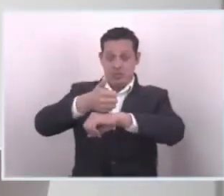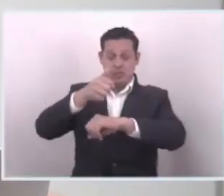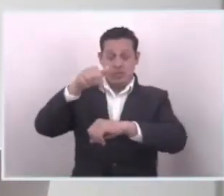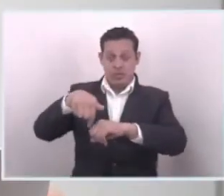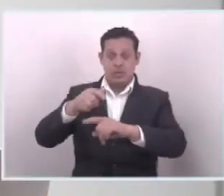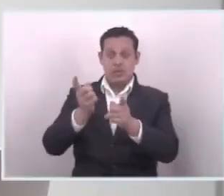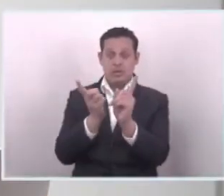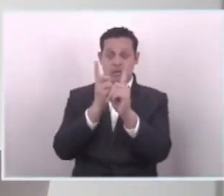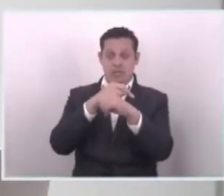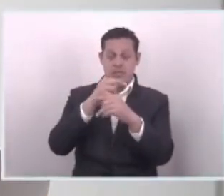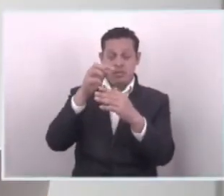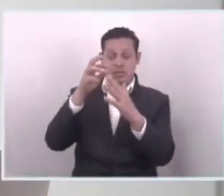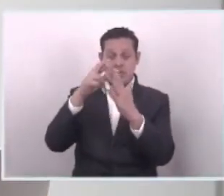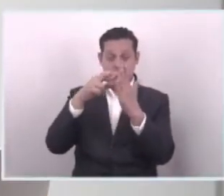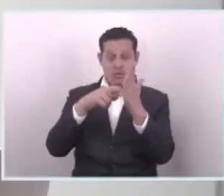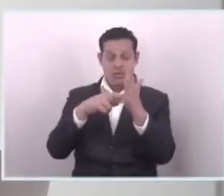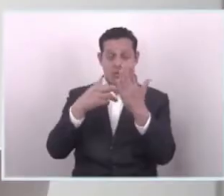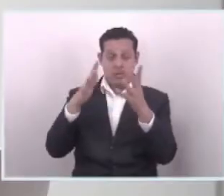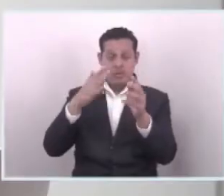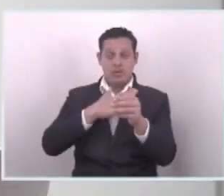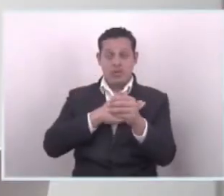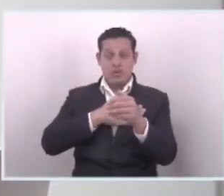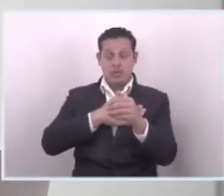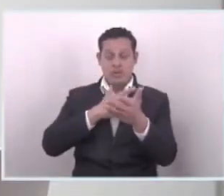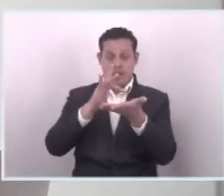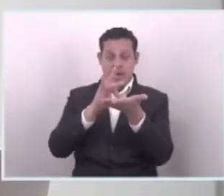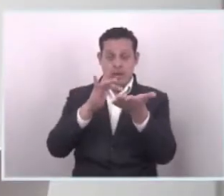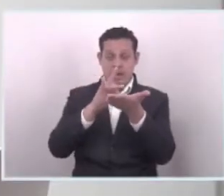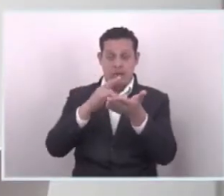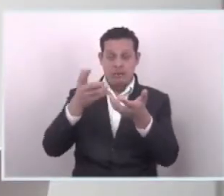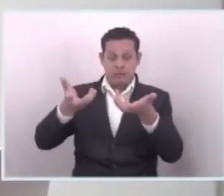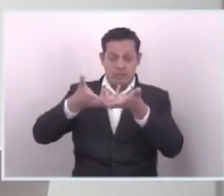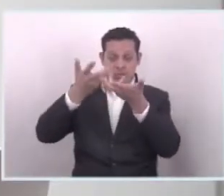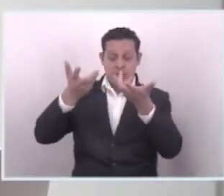la ley que ya existe para el tema de exploración y explotación de petróleo. Muchas gracias.